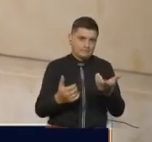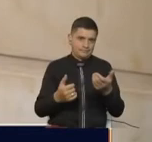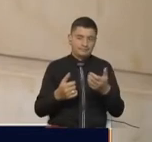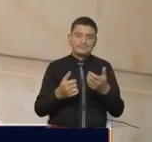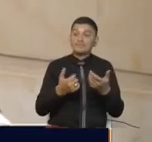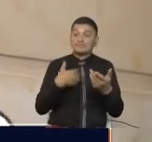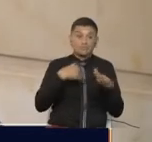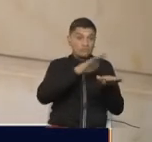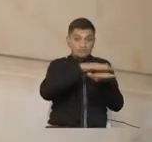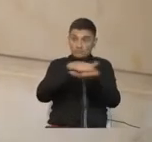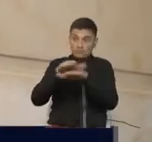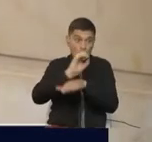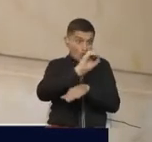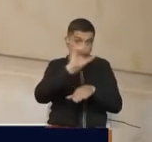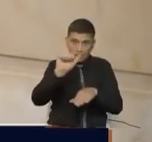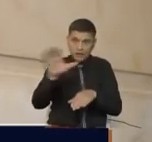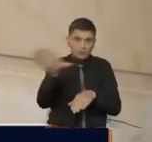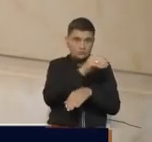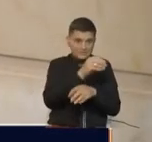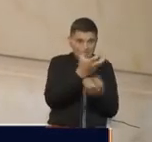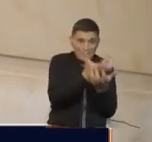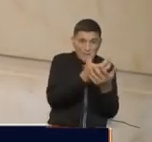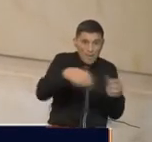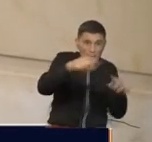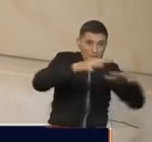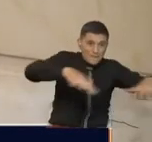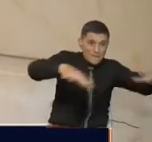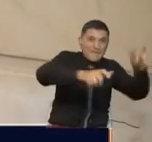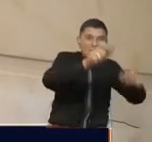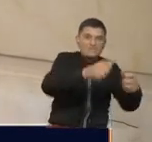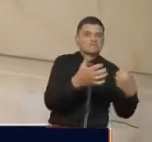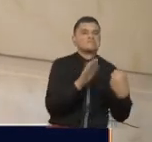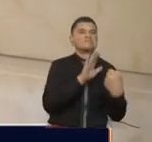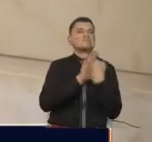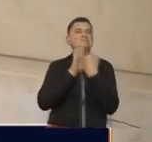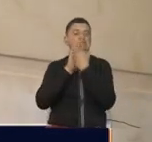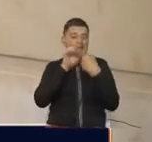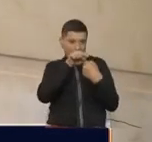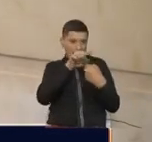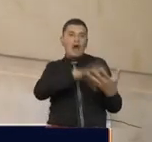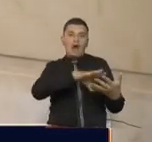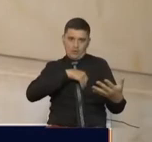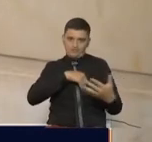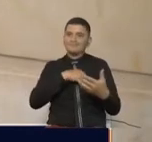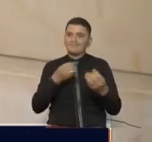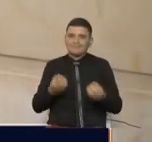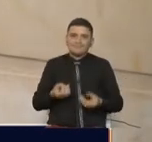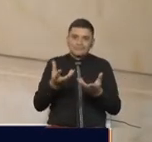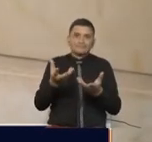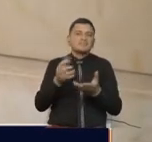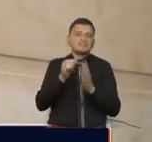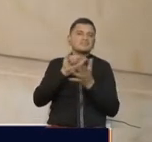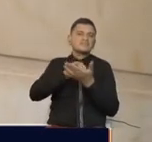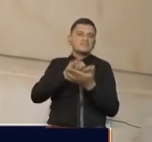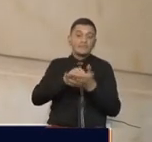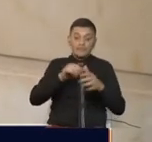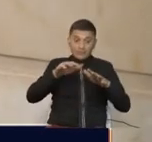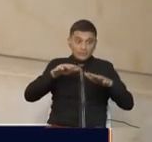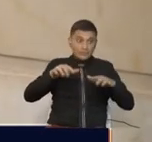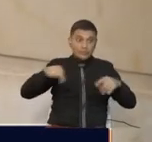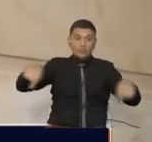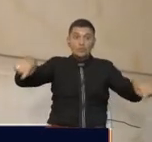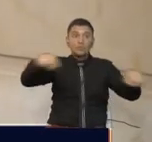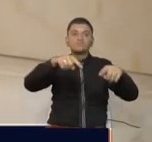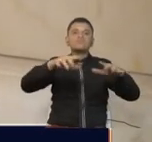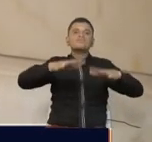quiero insistir en lo que la Mojana insiste. ¿Y en qué insiste la Mojana? En que este recinto que se encuentra hoy acá, donde